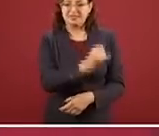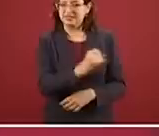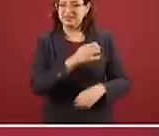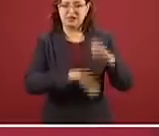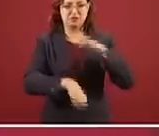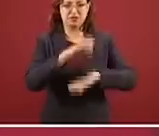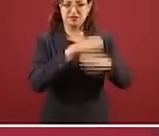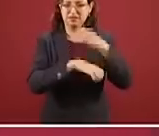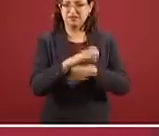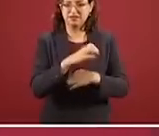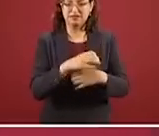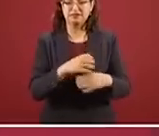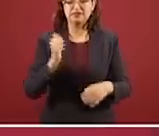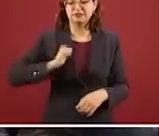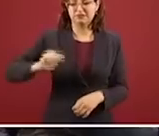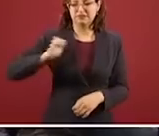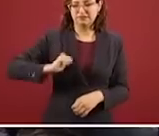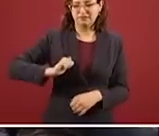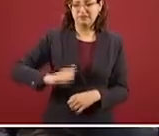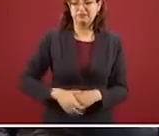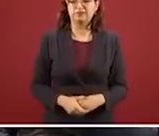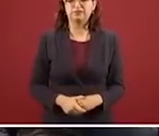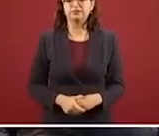Entonces, el resto